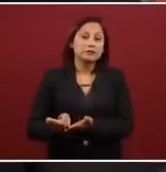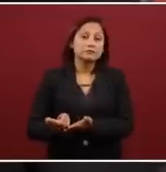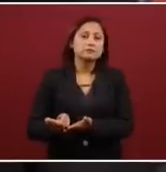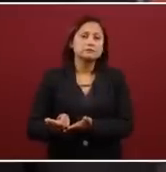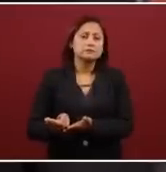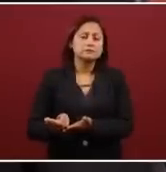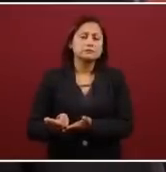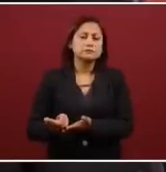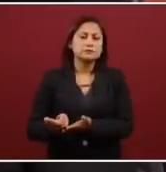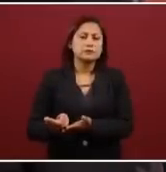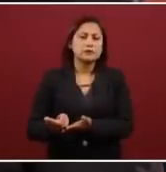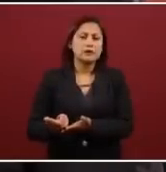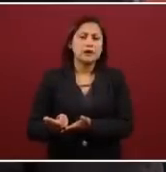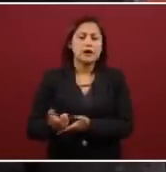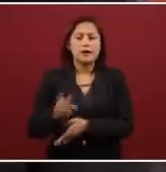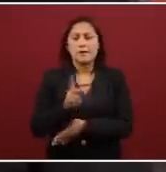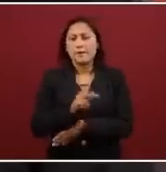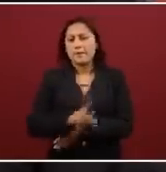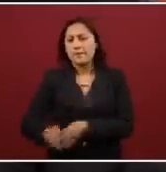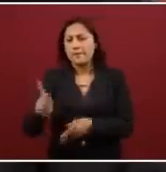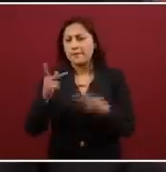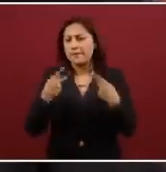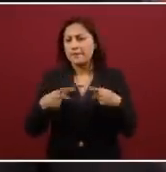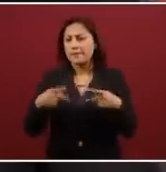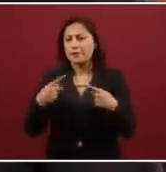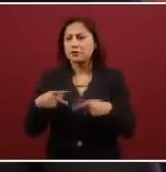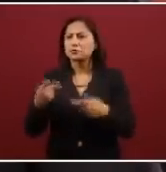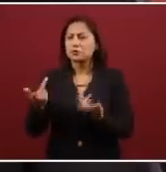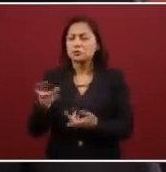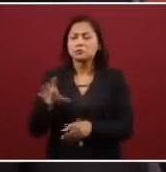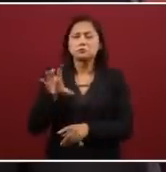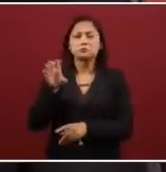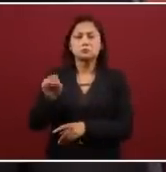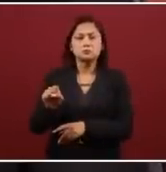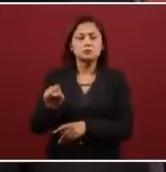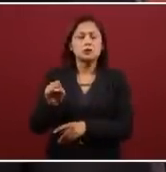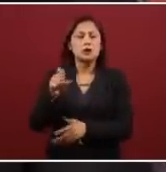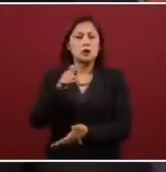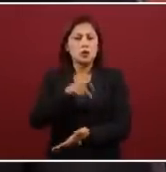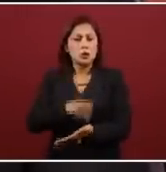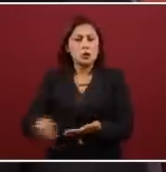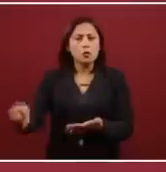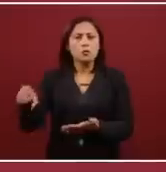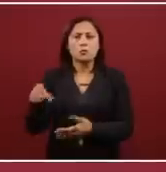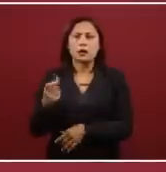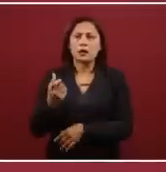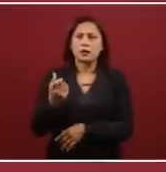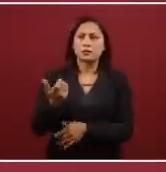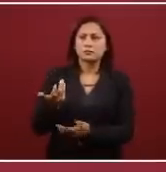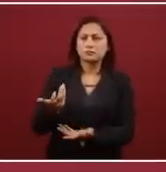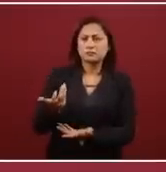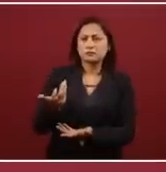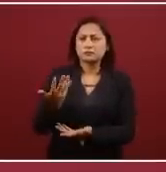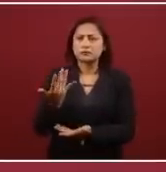alcanzaba para comprar 50, 60 kilos de tortilla.